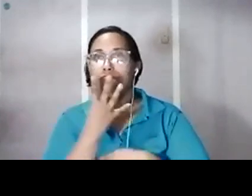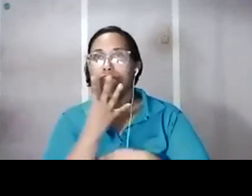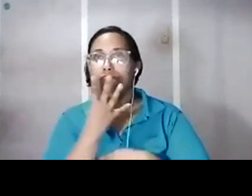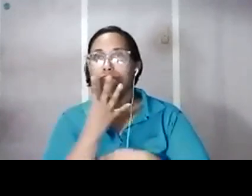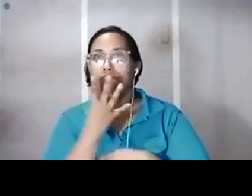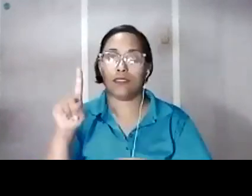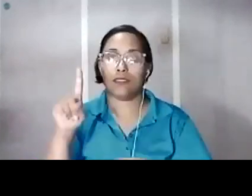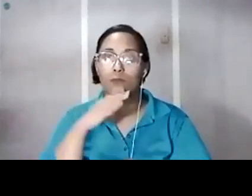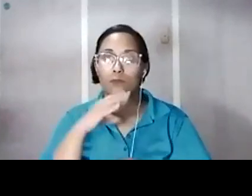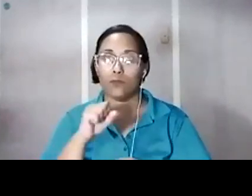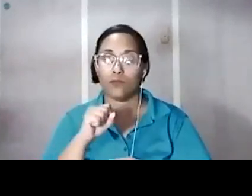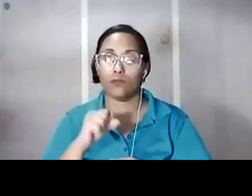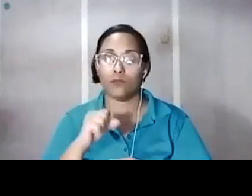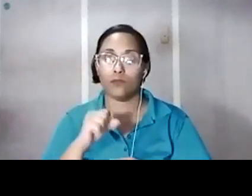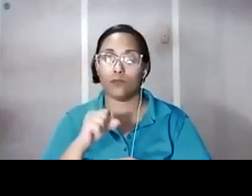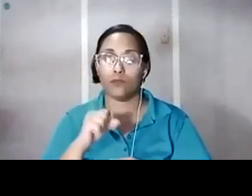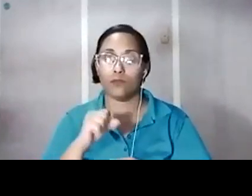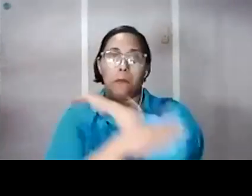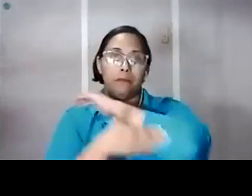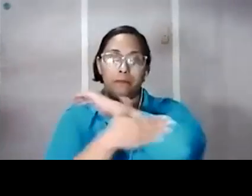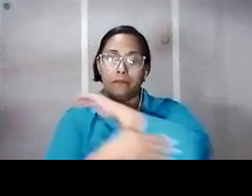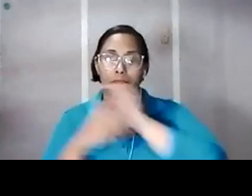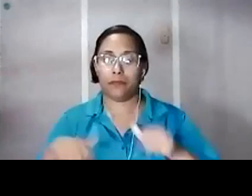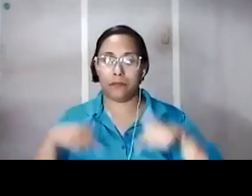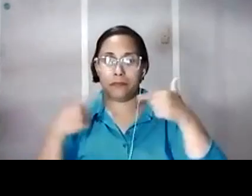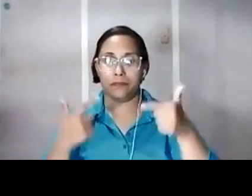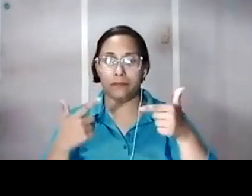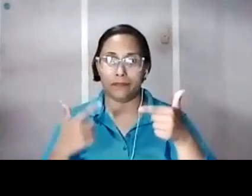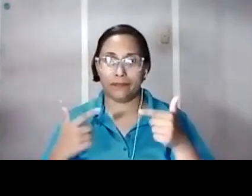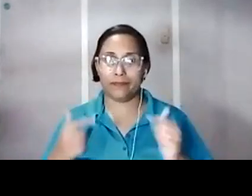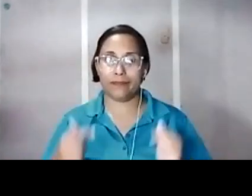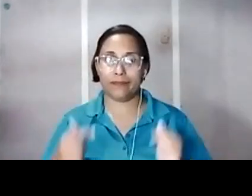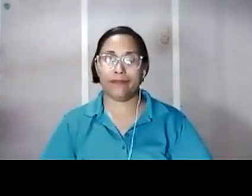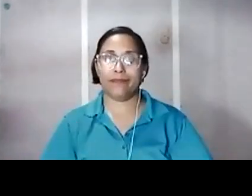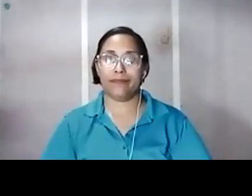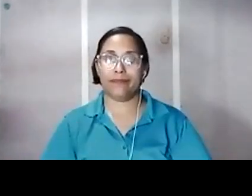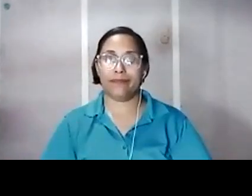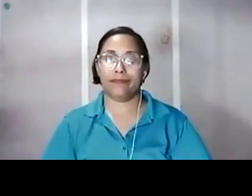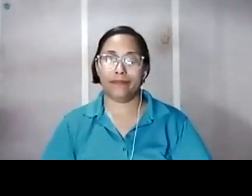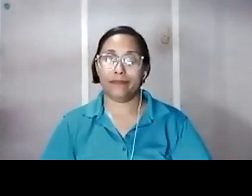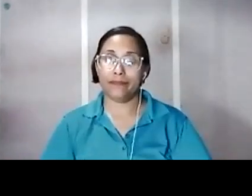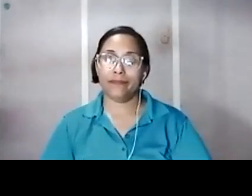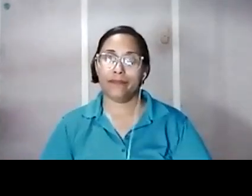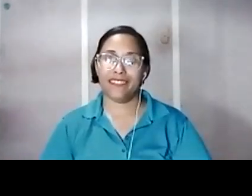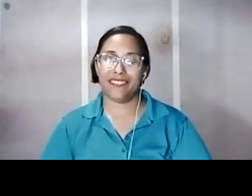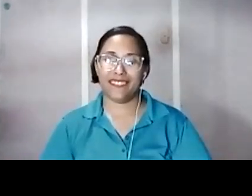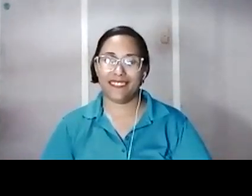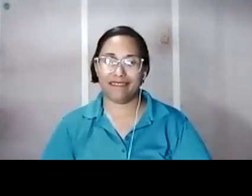este país es sobrevivir en este país es casi un privilegio.